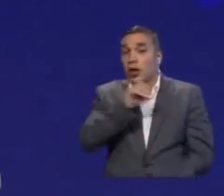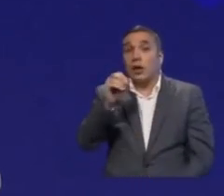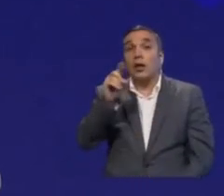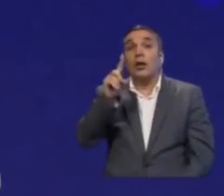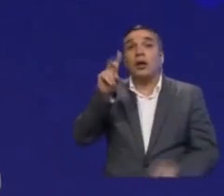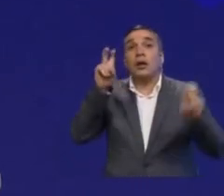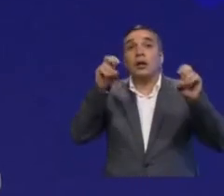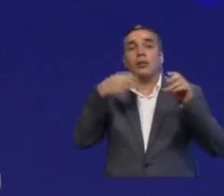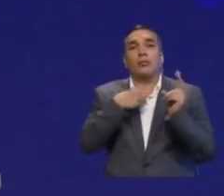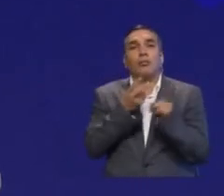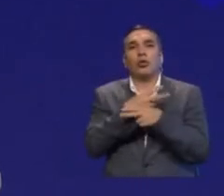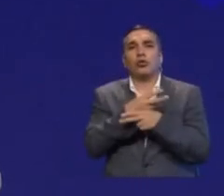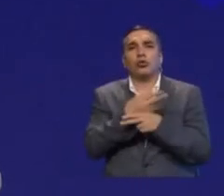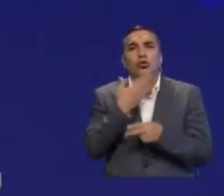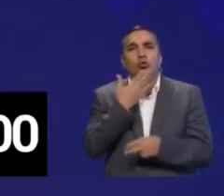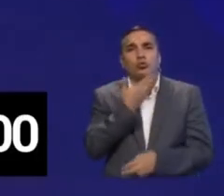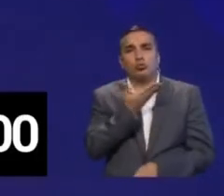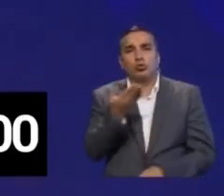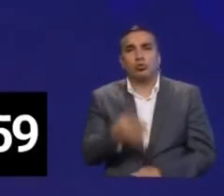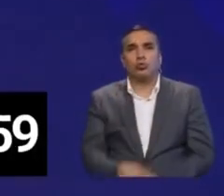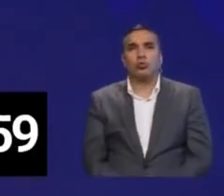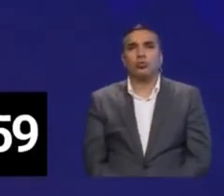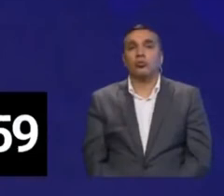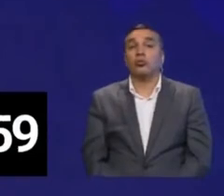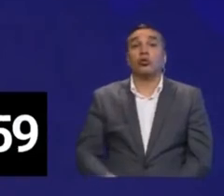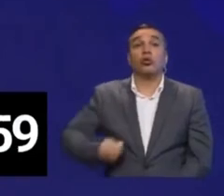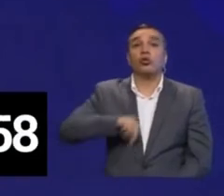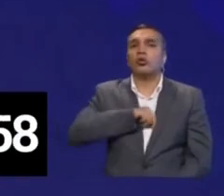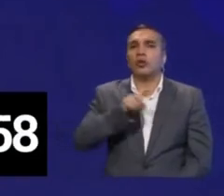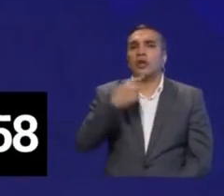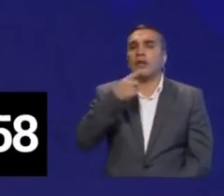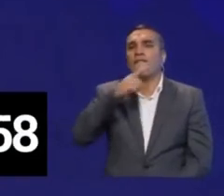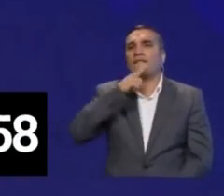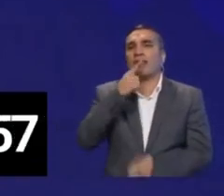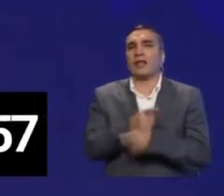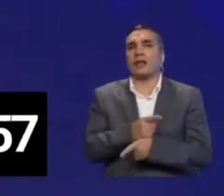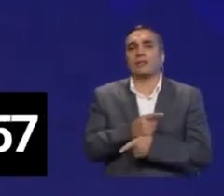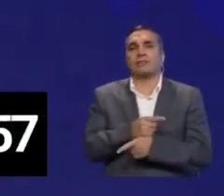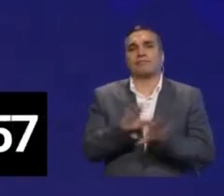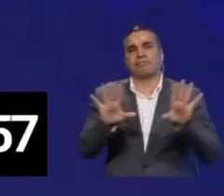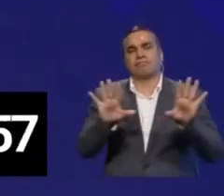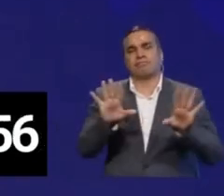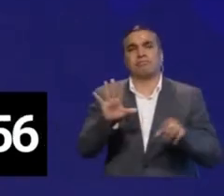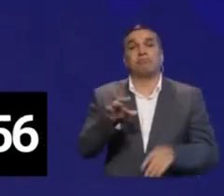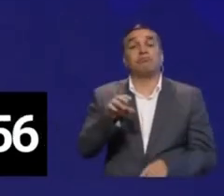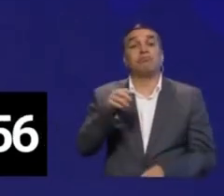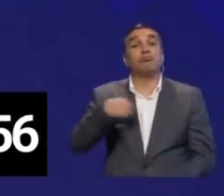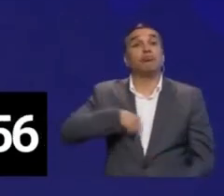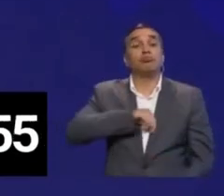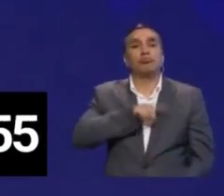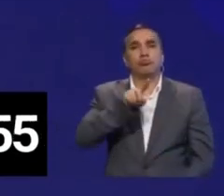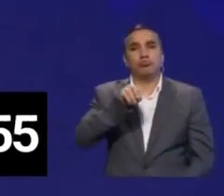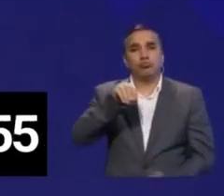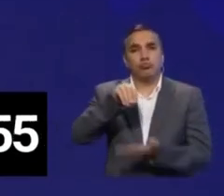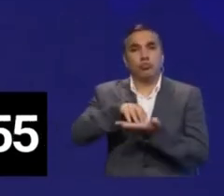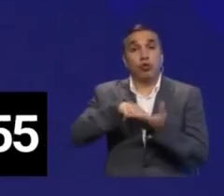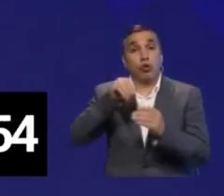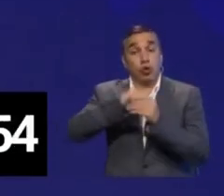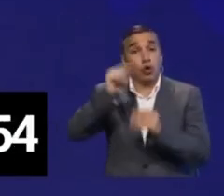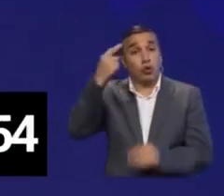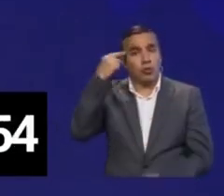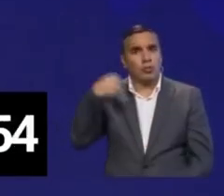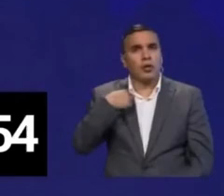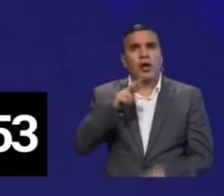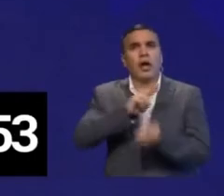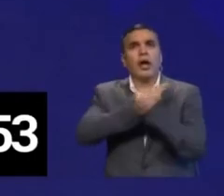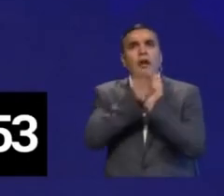el aparato productivo? Vamos a decir la verdad. Sin lugar a dudas, vamos a implementar en nuestro gobierno